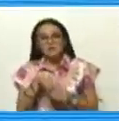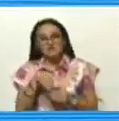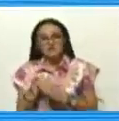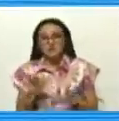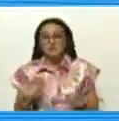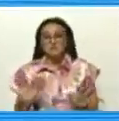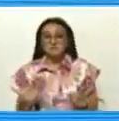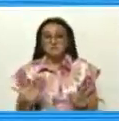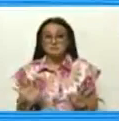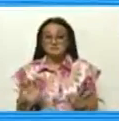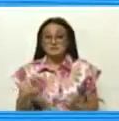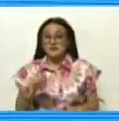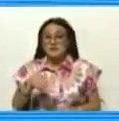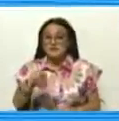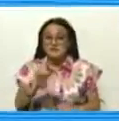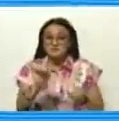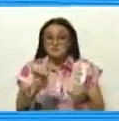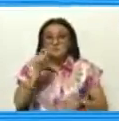Mire,